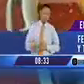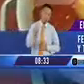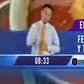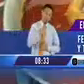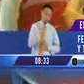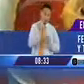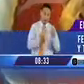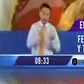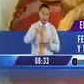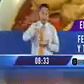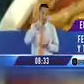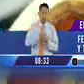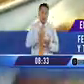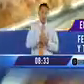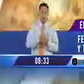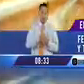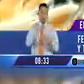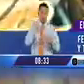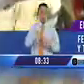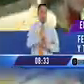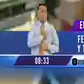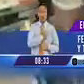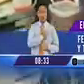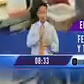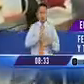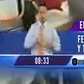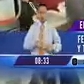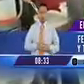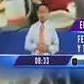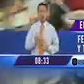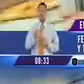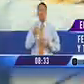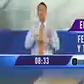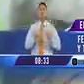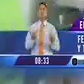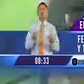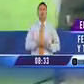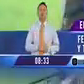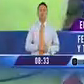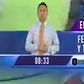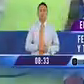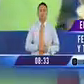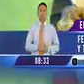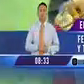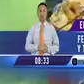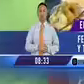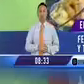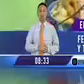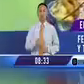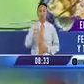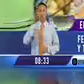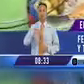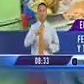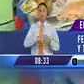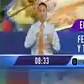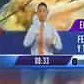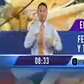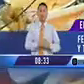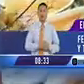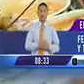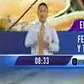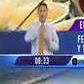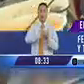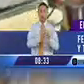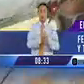vengan a deleitar de los exquisitos platos típicos que tenemos. ¿Qué vende usted de plato típico? El plato típico de la ciudad de Quito es la papa,